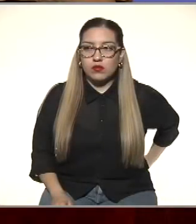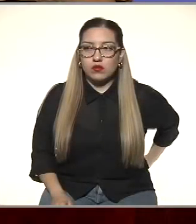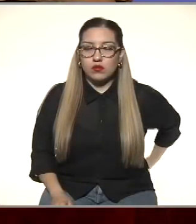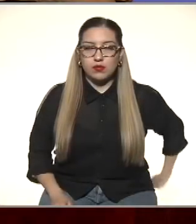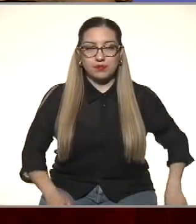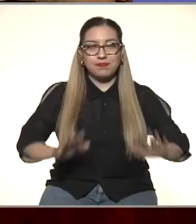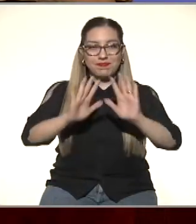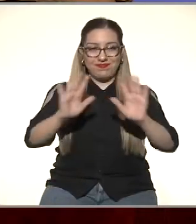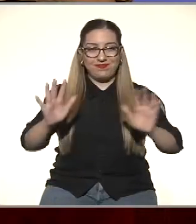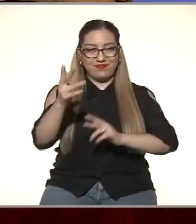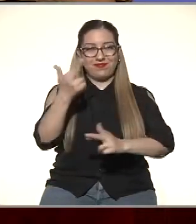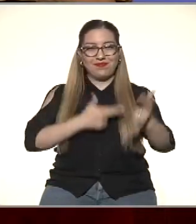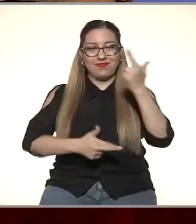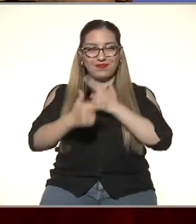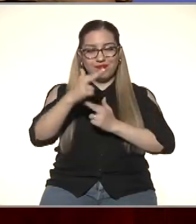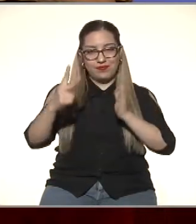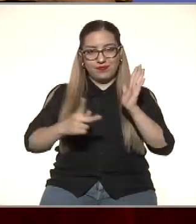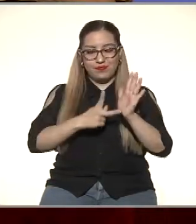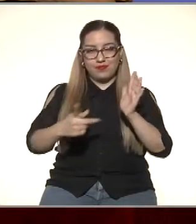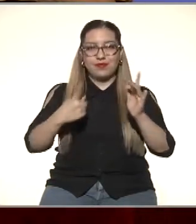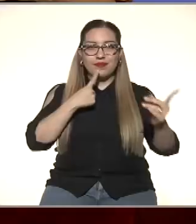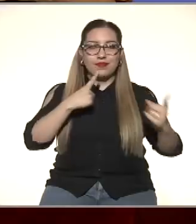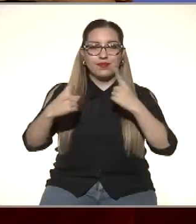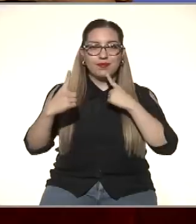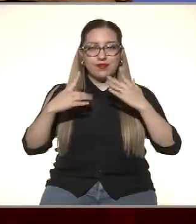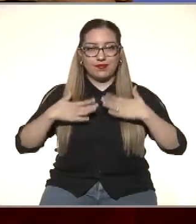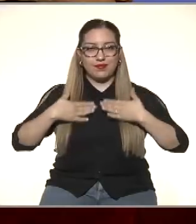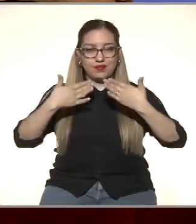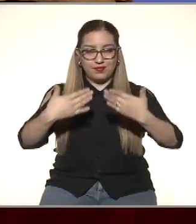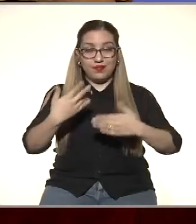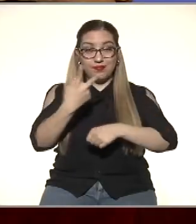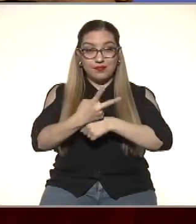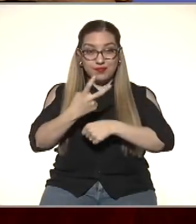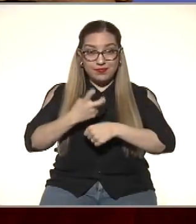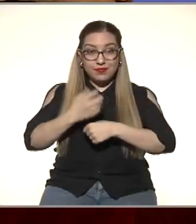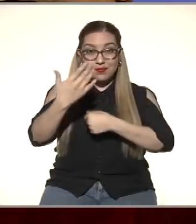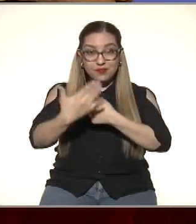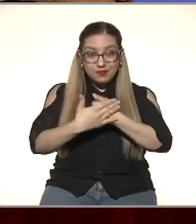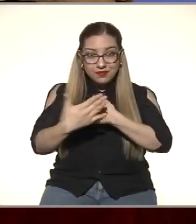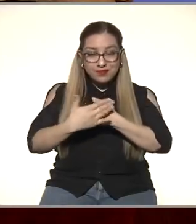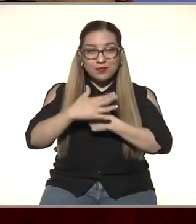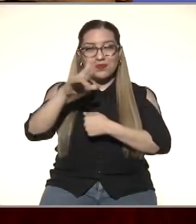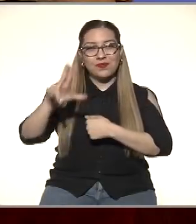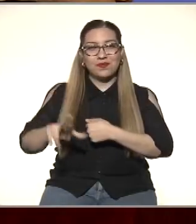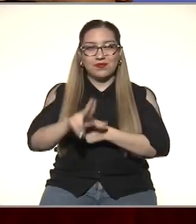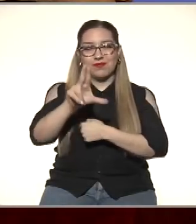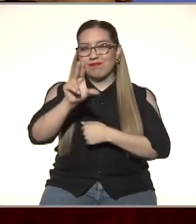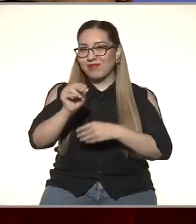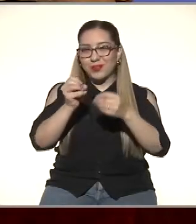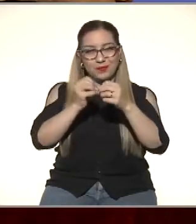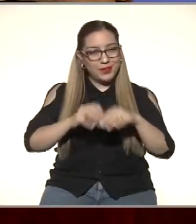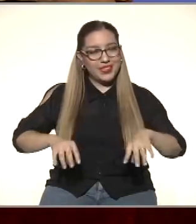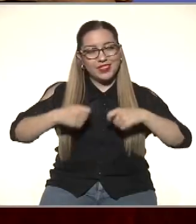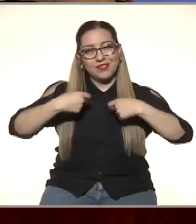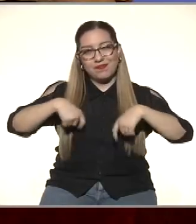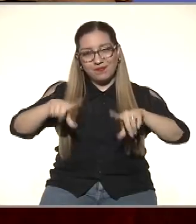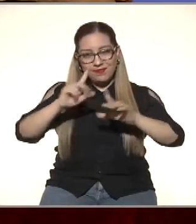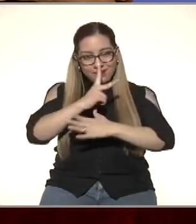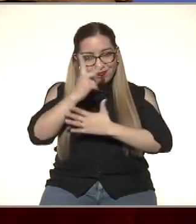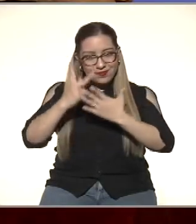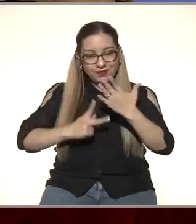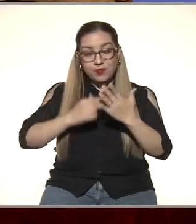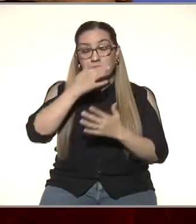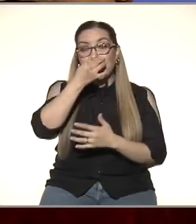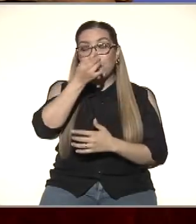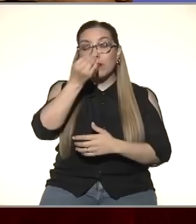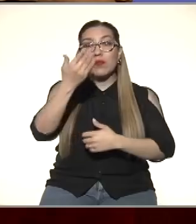Y estamos de regreso aquí en Diálogos en Confianza y yo los invito a que el próximo martes no se pierdan la emisión. Ya la próxima semana vamos a tener este periodo